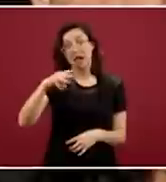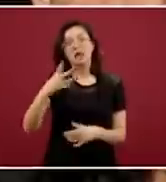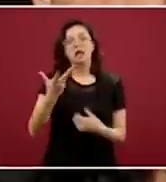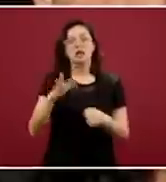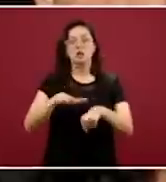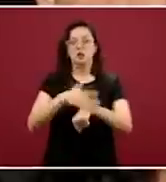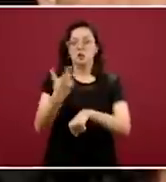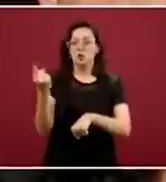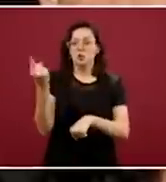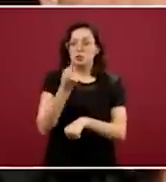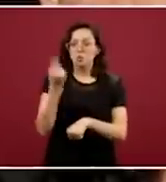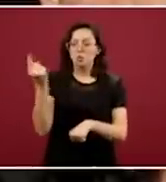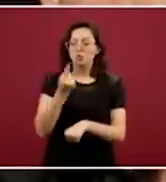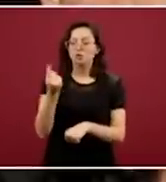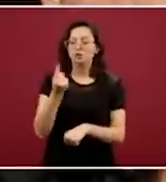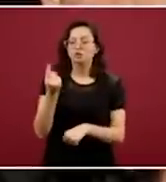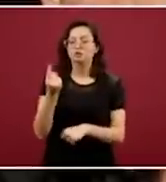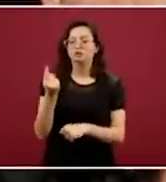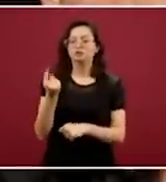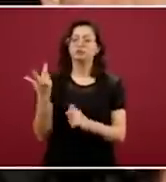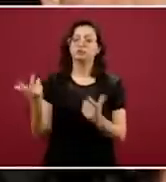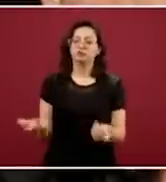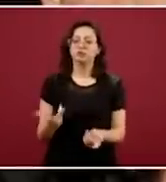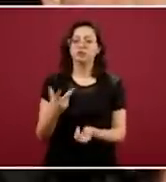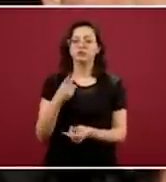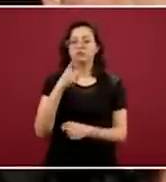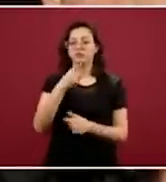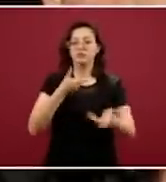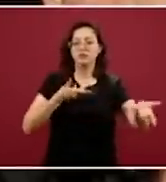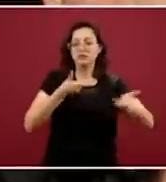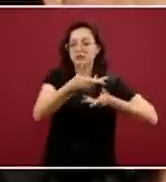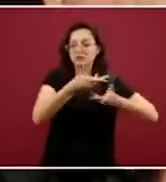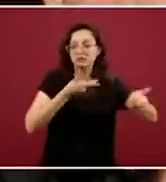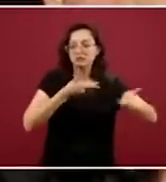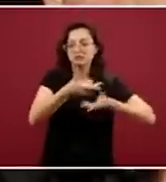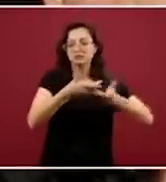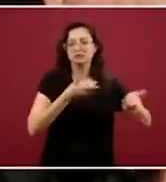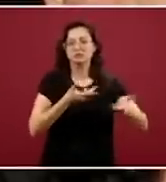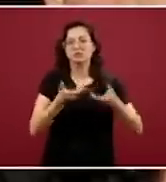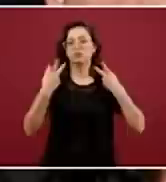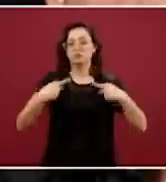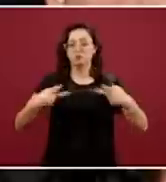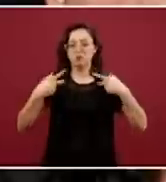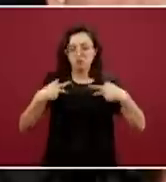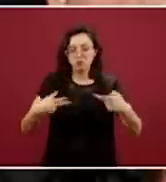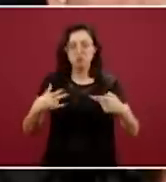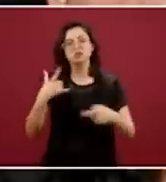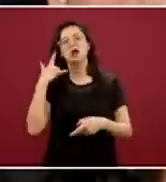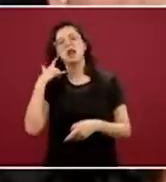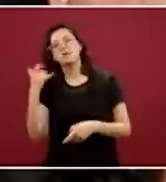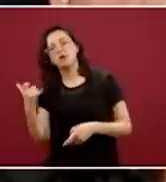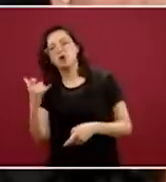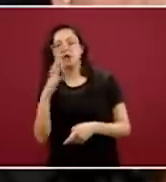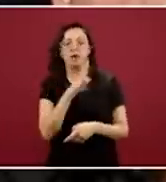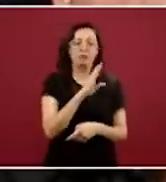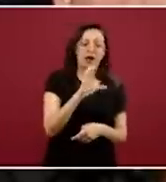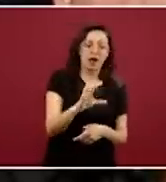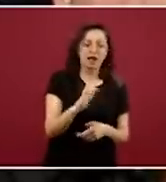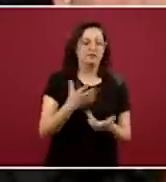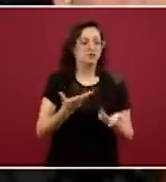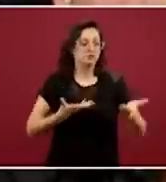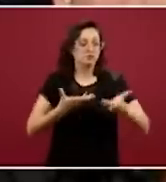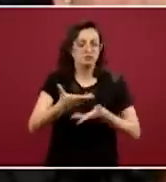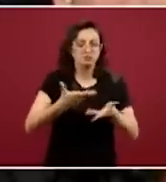este gran, siempre hay mucho intercambio, ¿no?, de personas en la